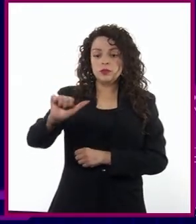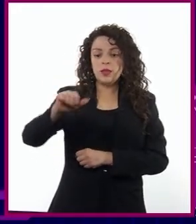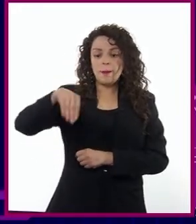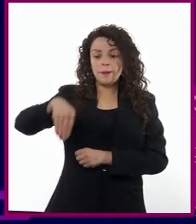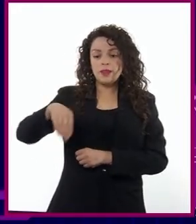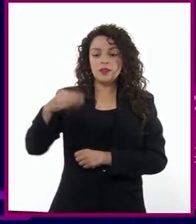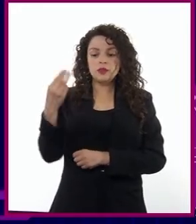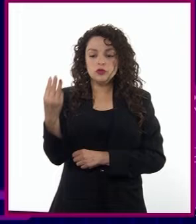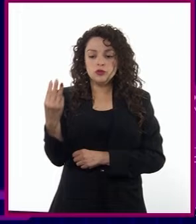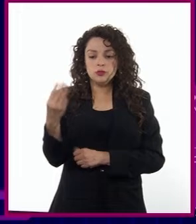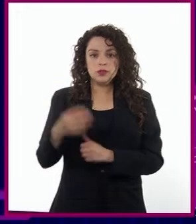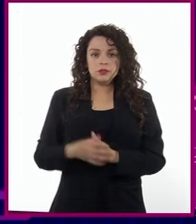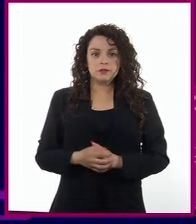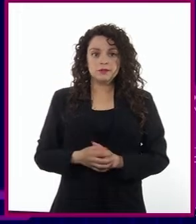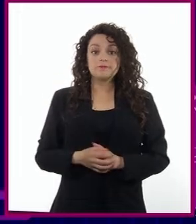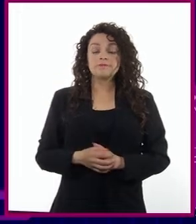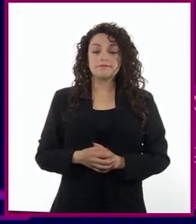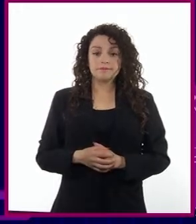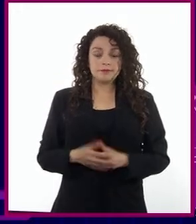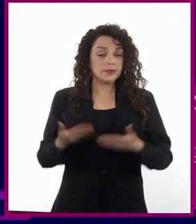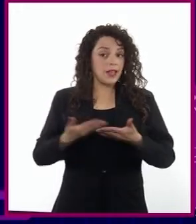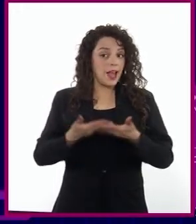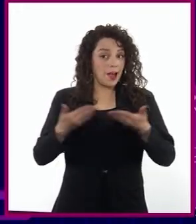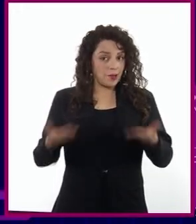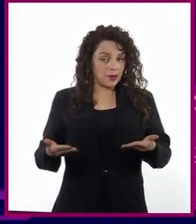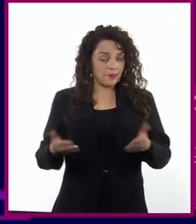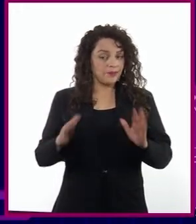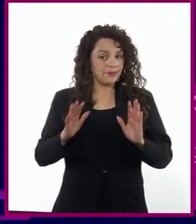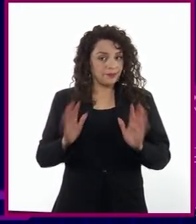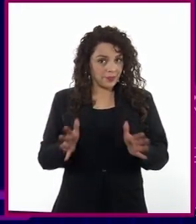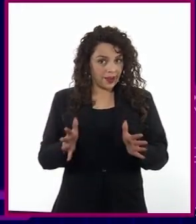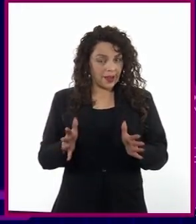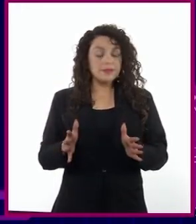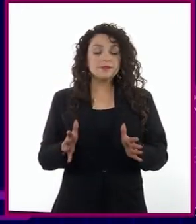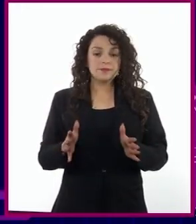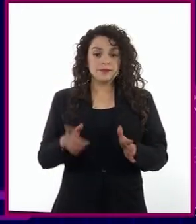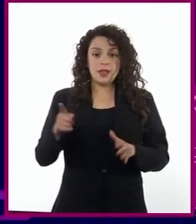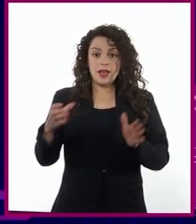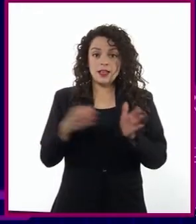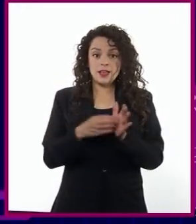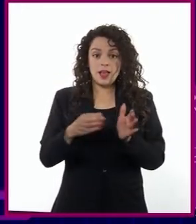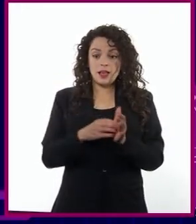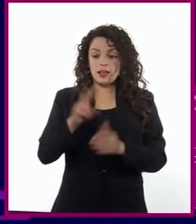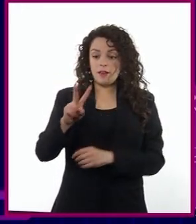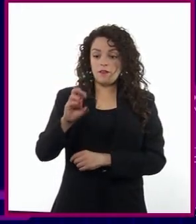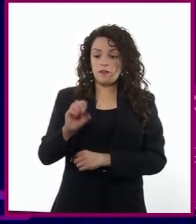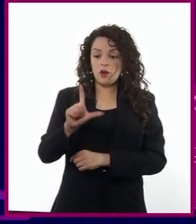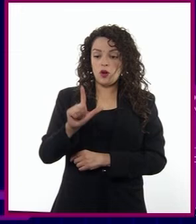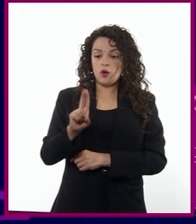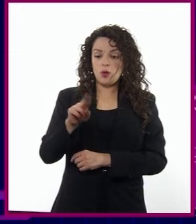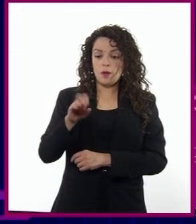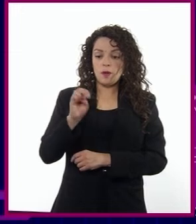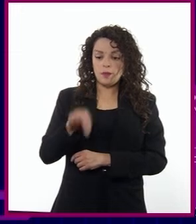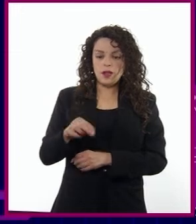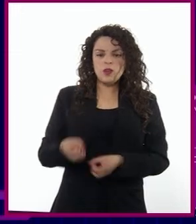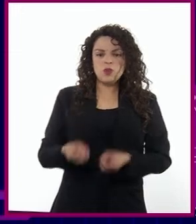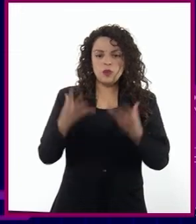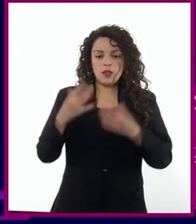43.56 metros cúbicos. Ahora bien, como el volumen de las cajas en este caso es de